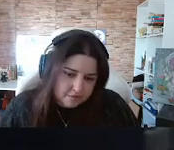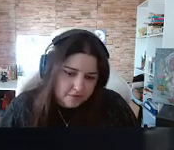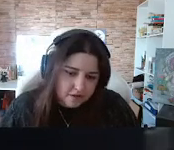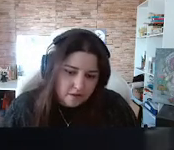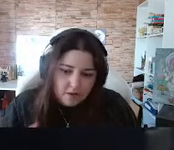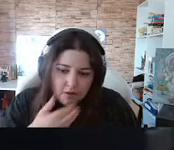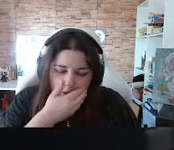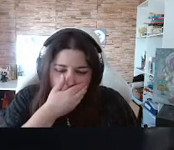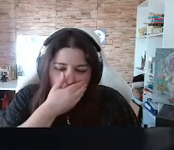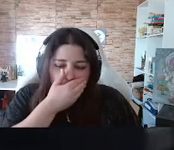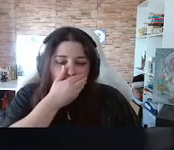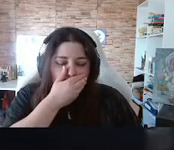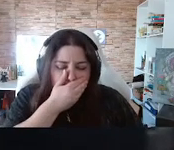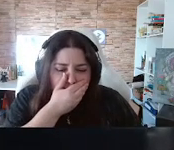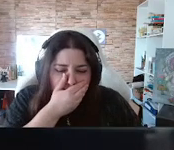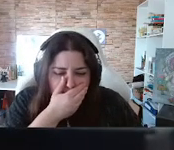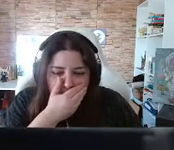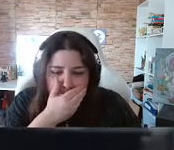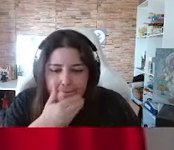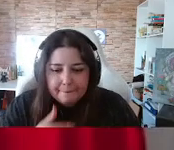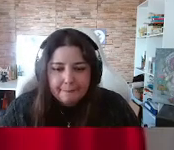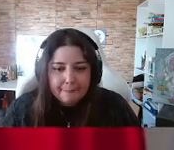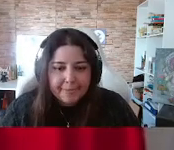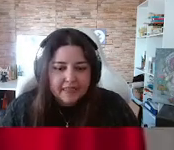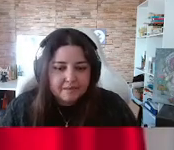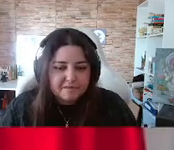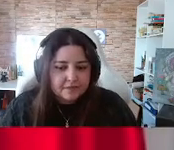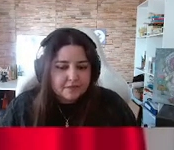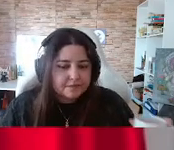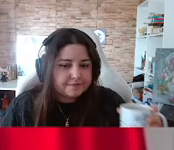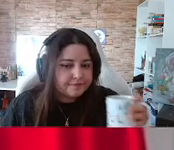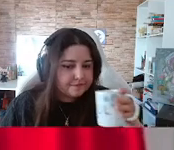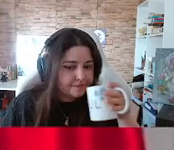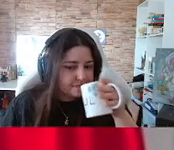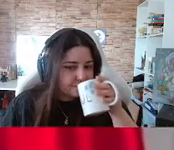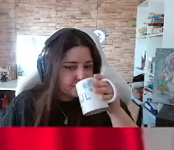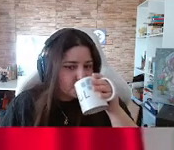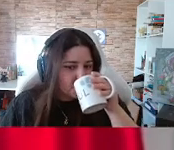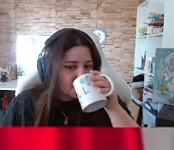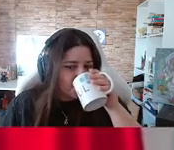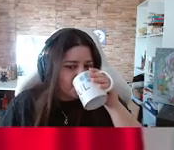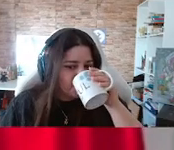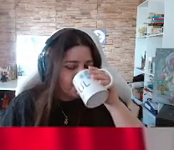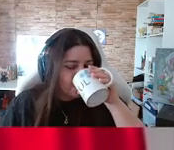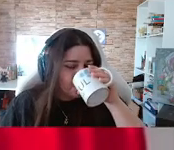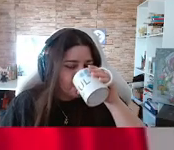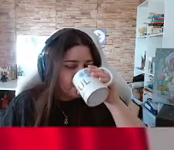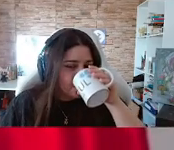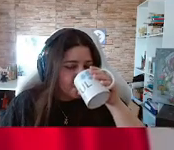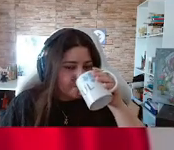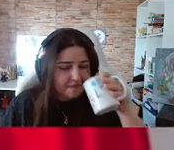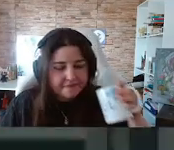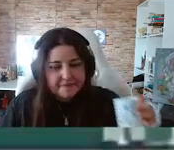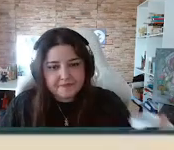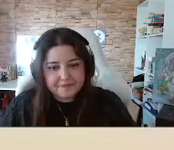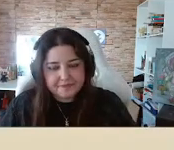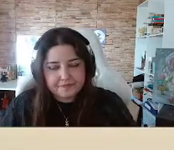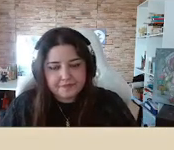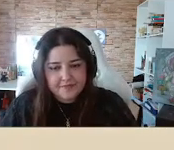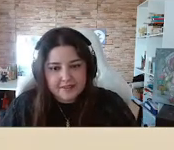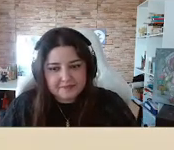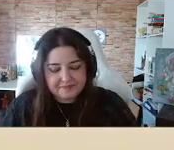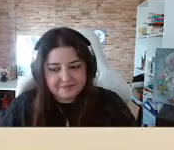mí. Y a favor de la inclusión. Mi consulado me incluye, no me discrimina.